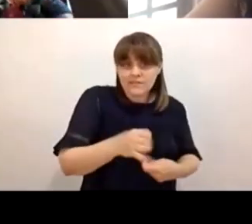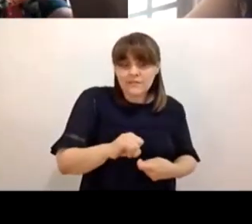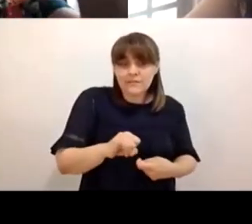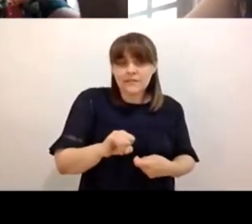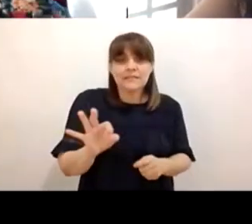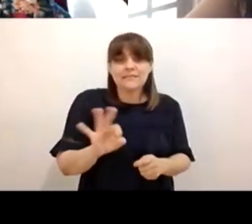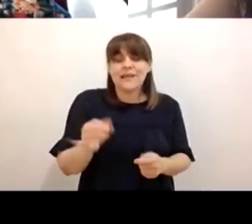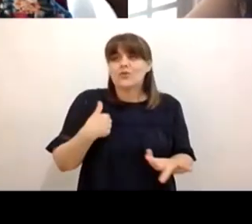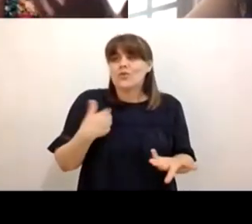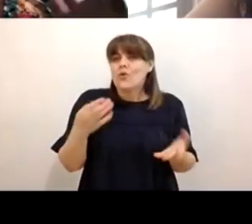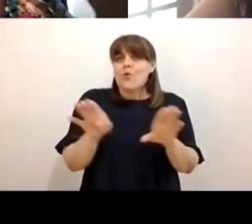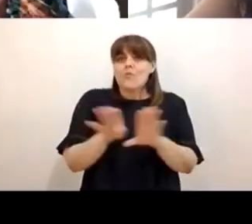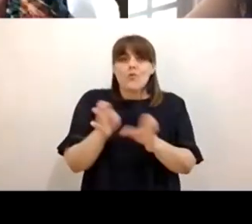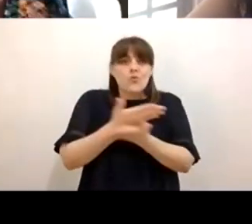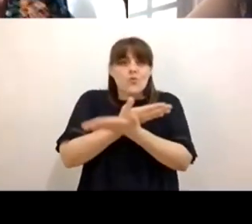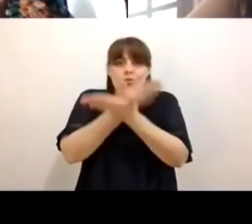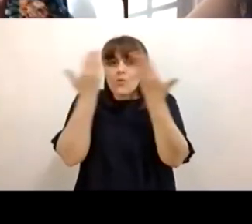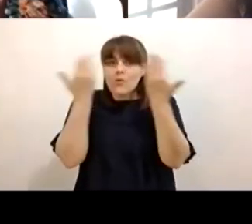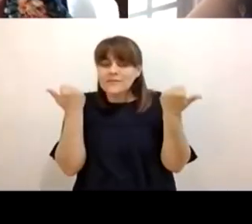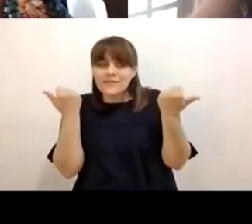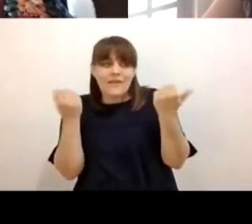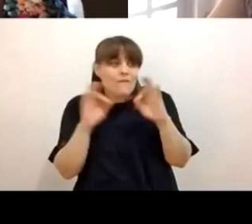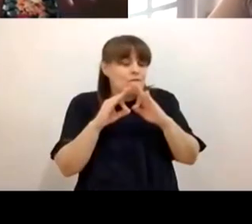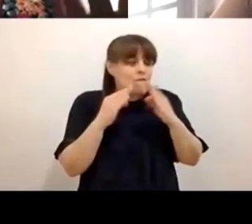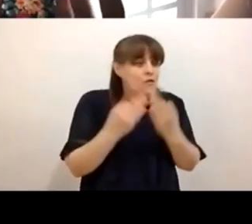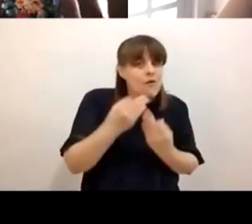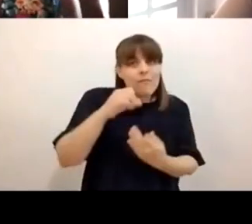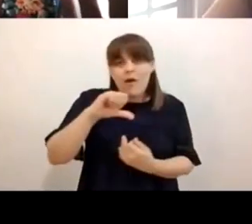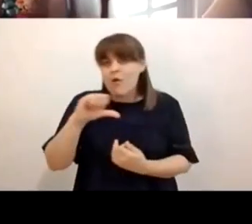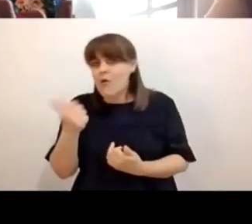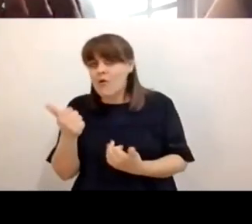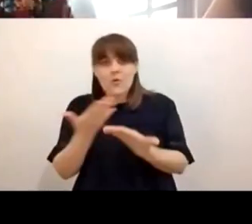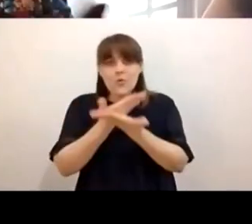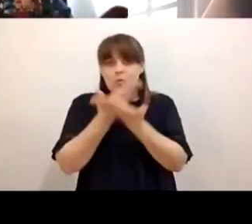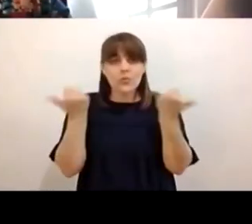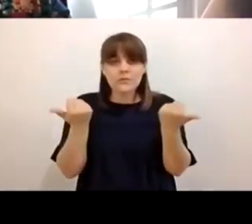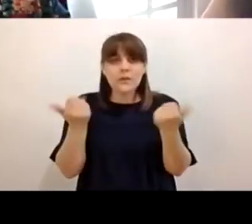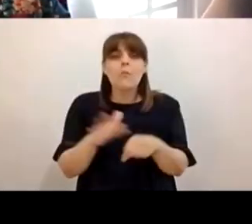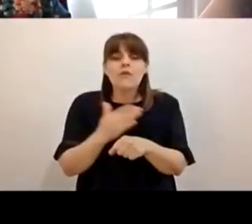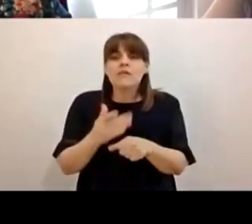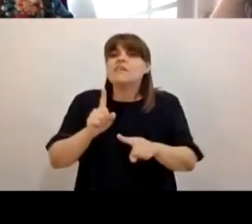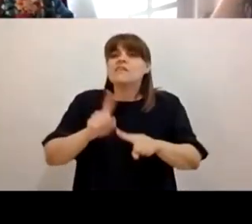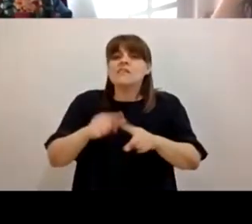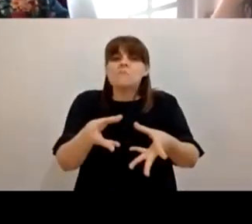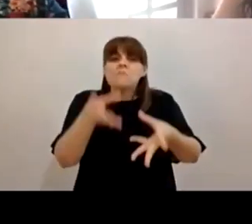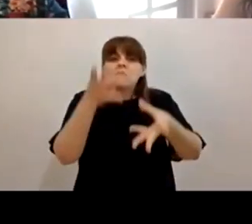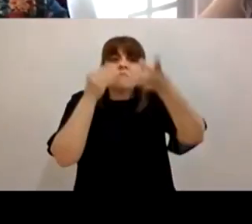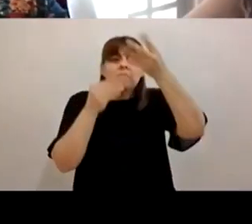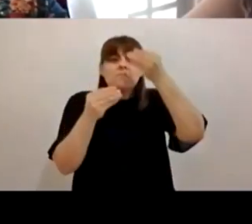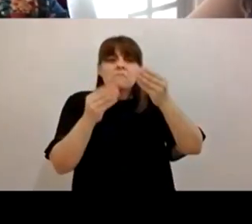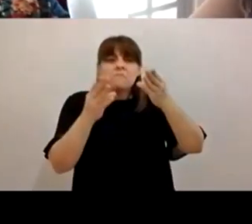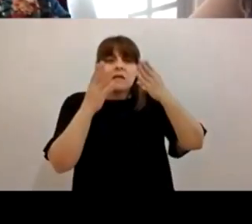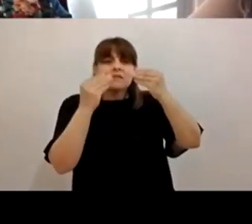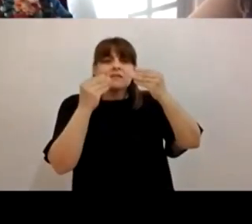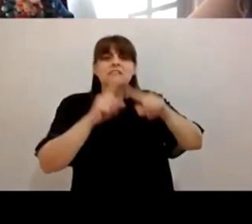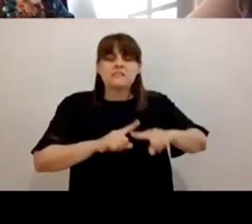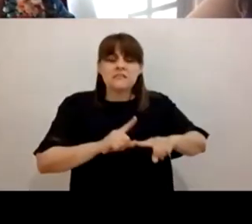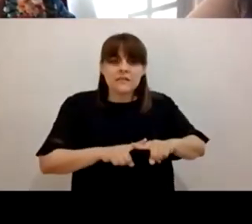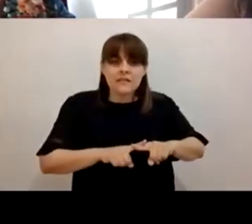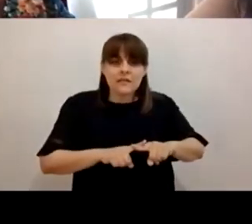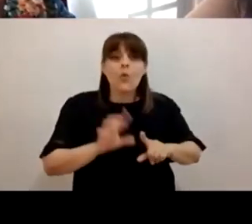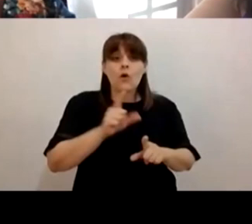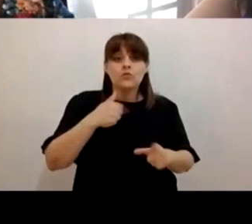no puedo acceder en mi inventario de recursos mentales a otras alternativas porque no hay quien me las muestre ¿no? y estos programas y visitas